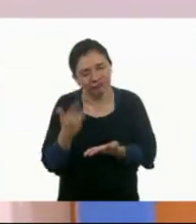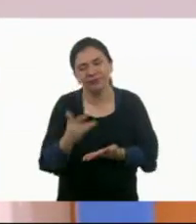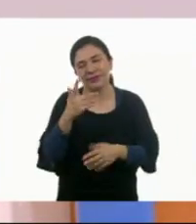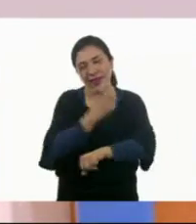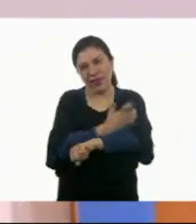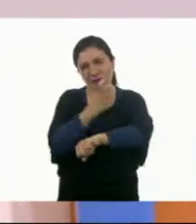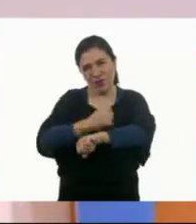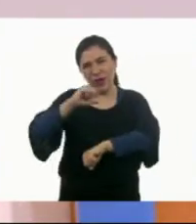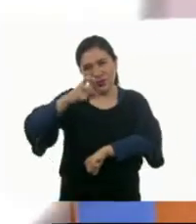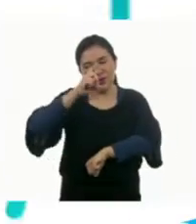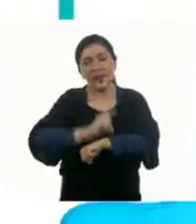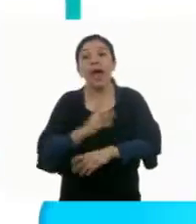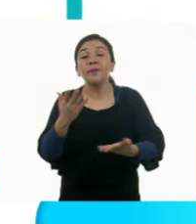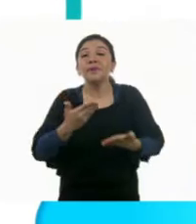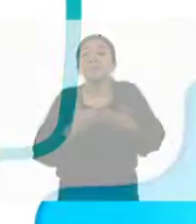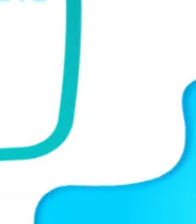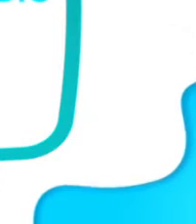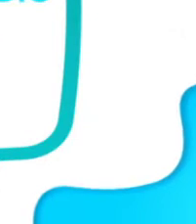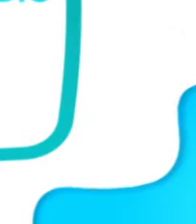por habernos acompañado.